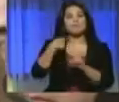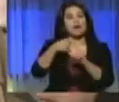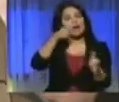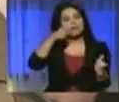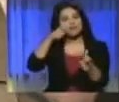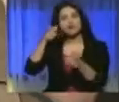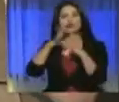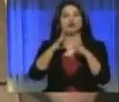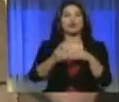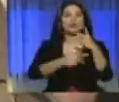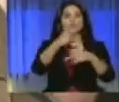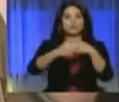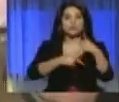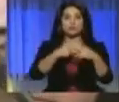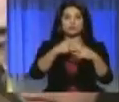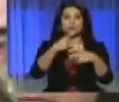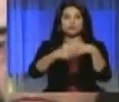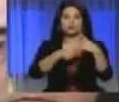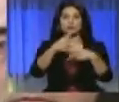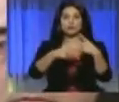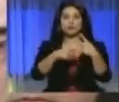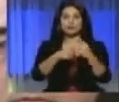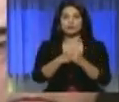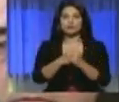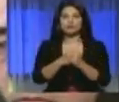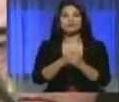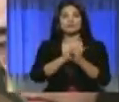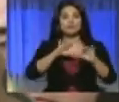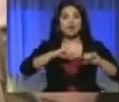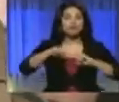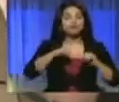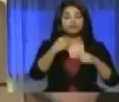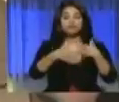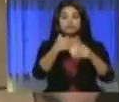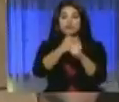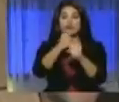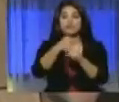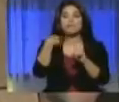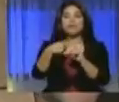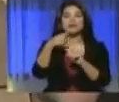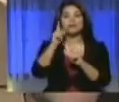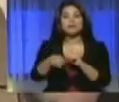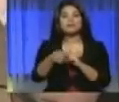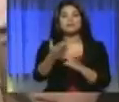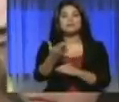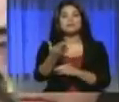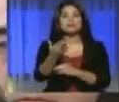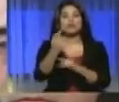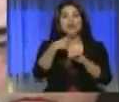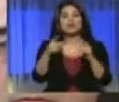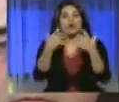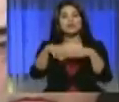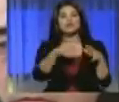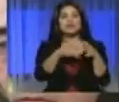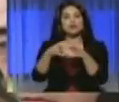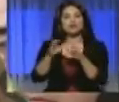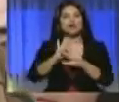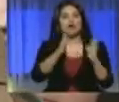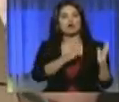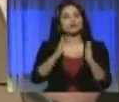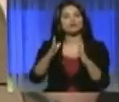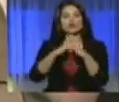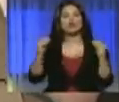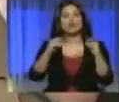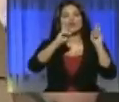procesos que están en ejecución. Estamos también organizando también todos los ejes de investigación